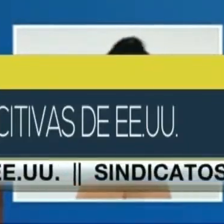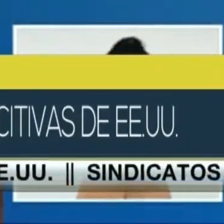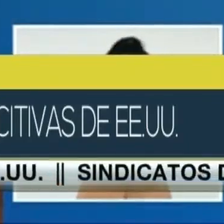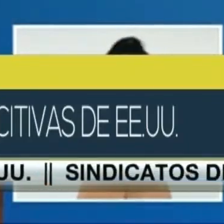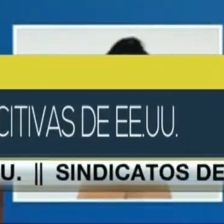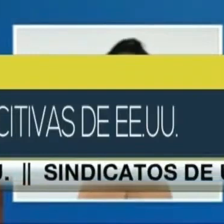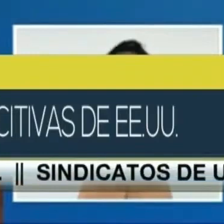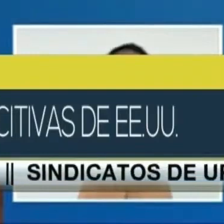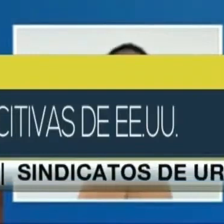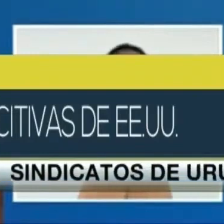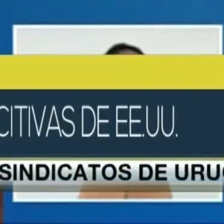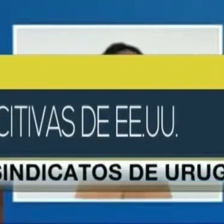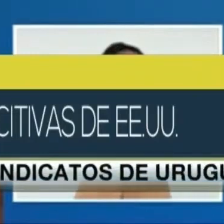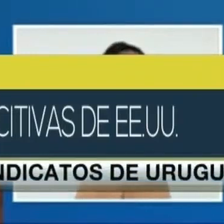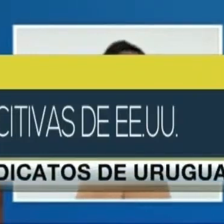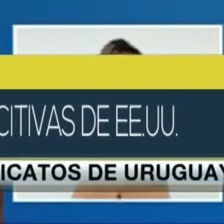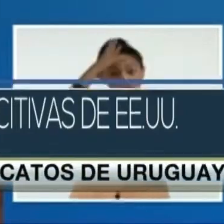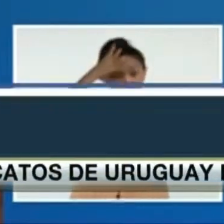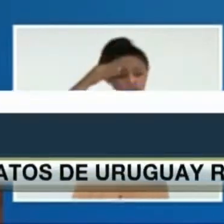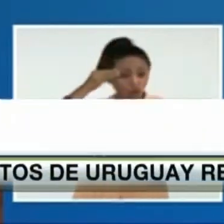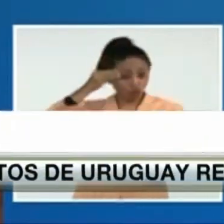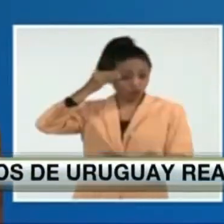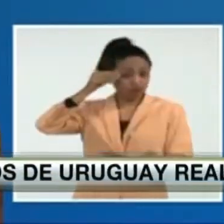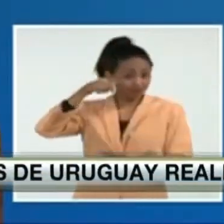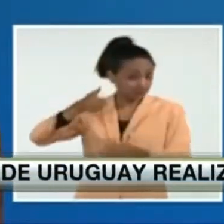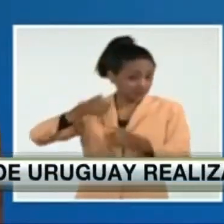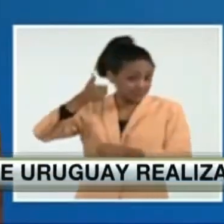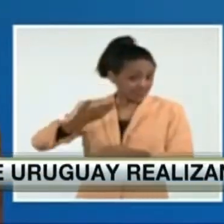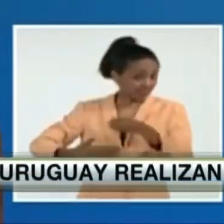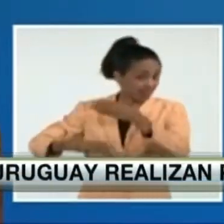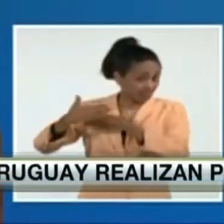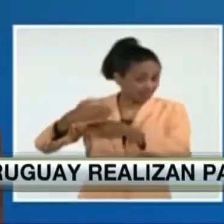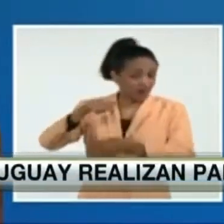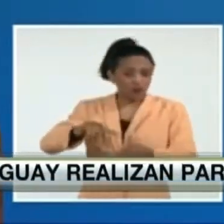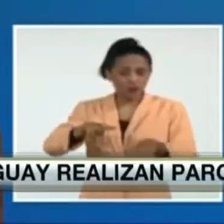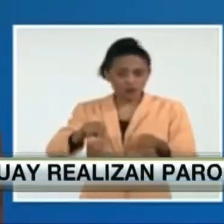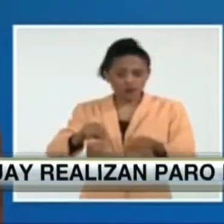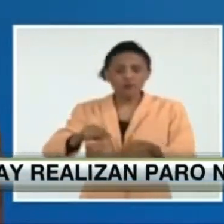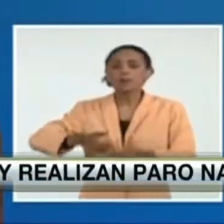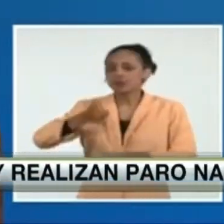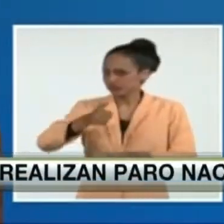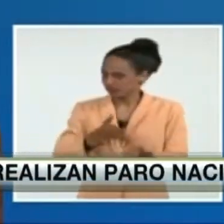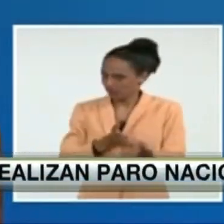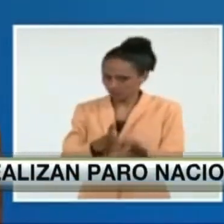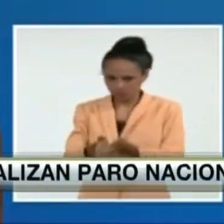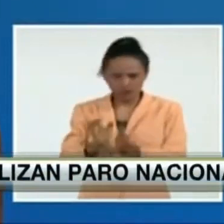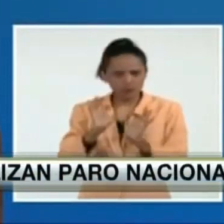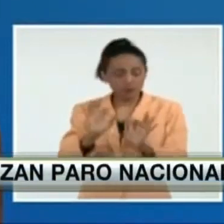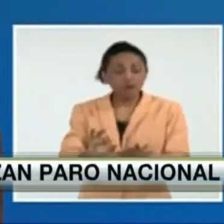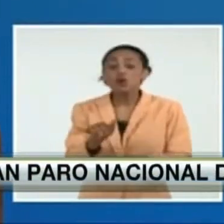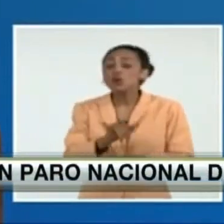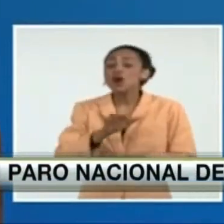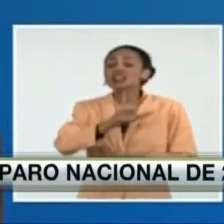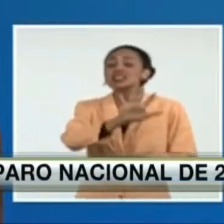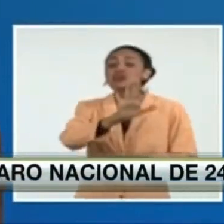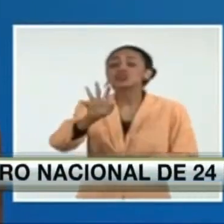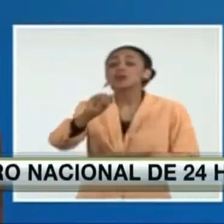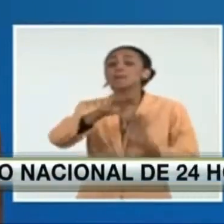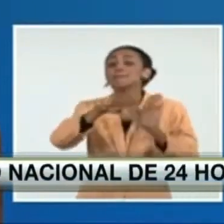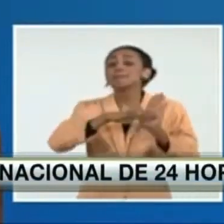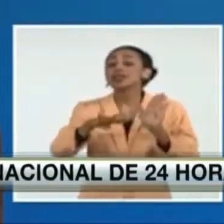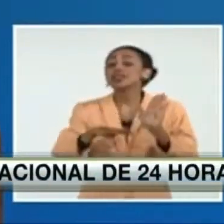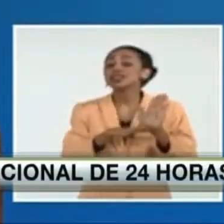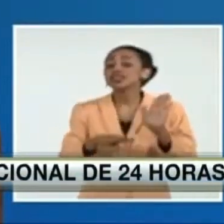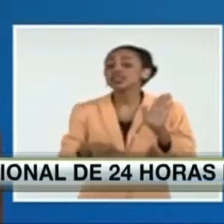gobierno de Donald Trump, incluidas las 55 medidas crueles y oportunistas dirigidas